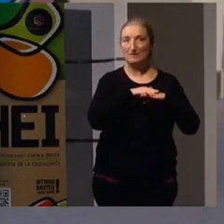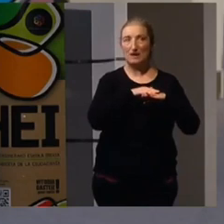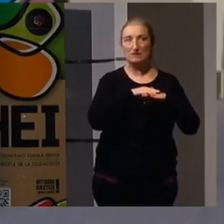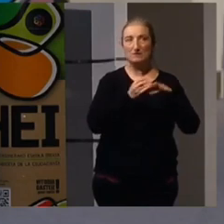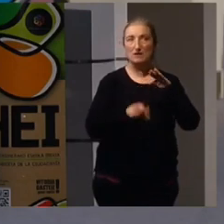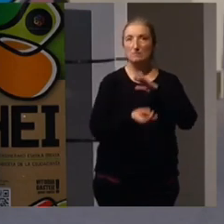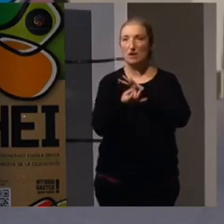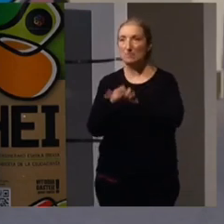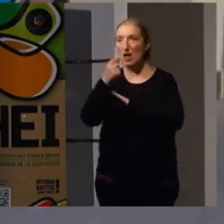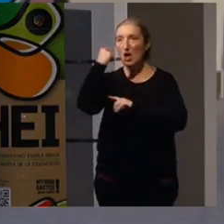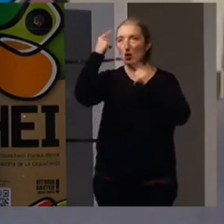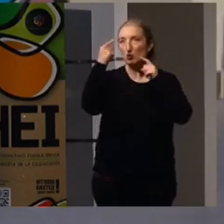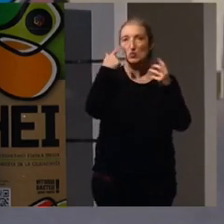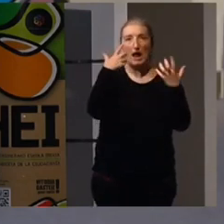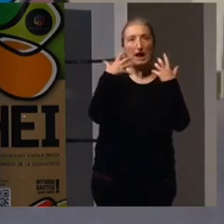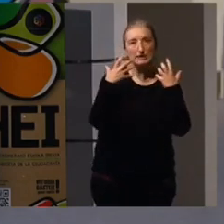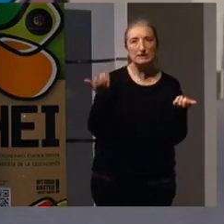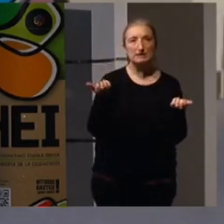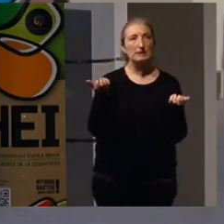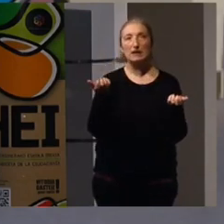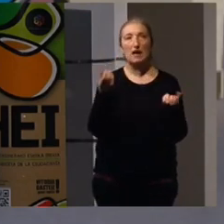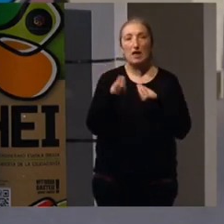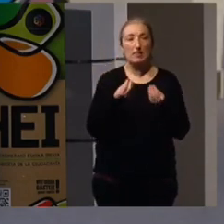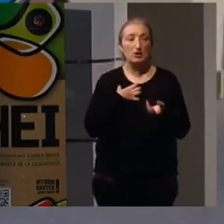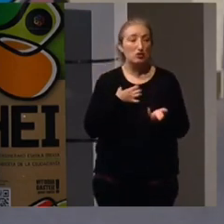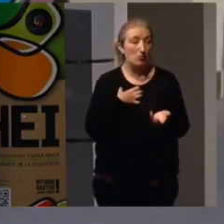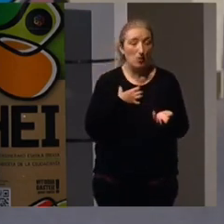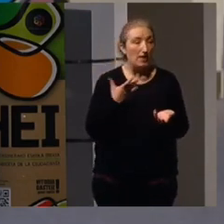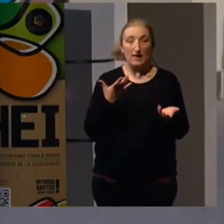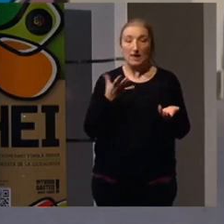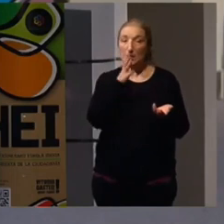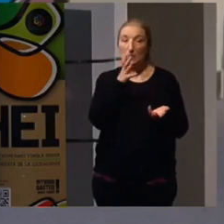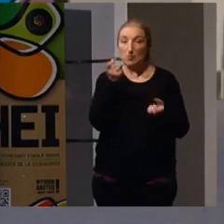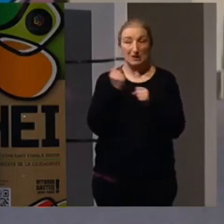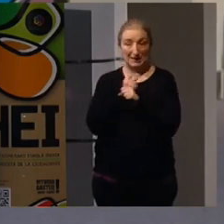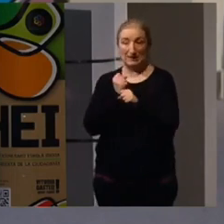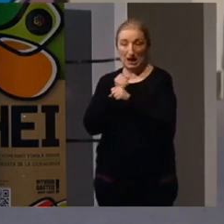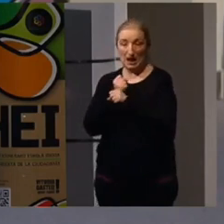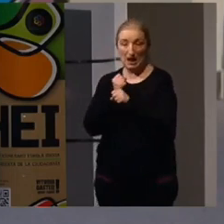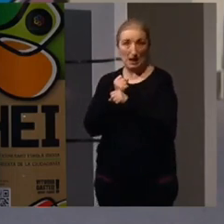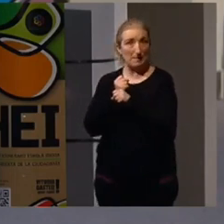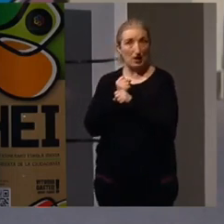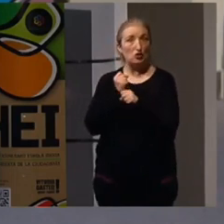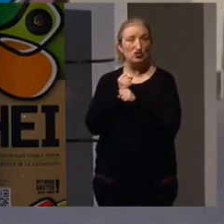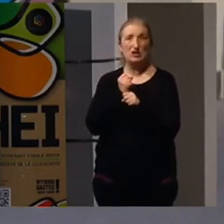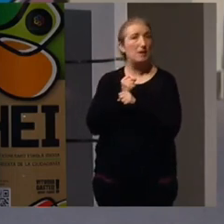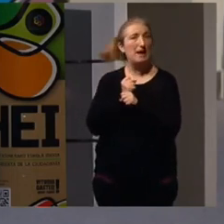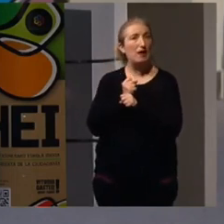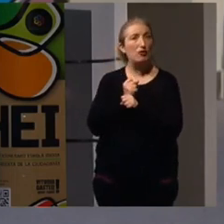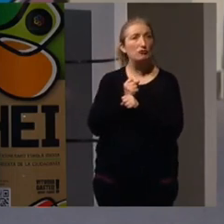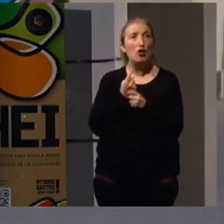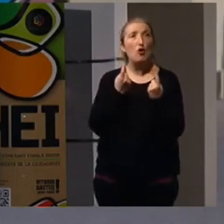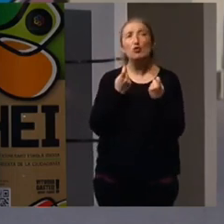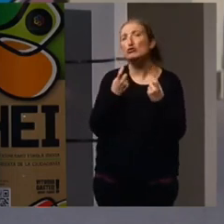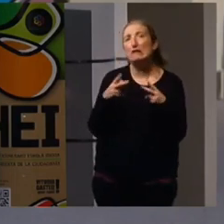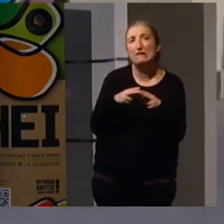cultura, ¿no? Hay muchísima producción artística de personas que no la pueden hacer y que no se pueden dedicar a ella porque están en trabajos que no son trabajos de